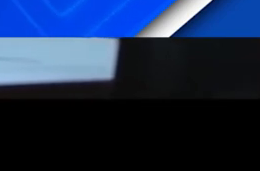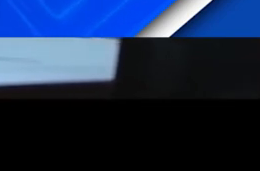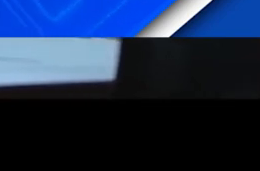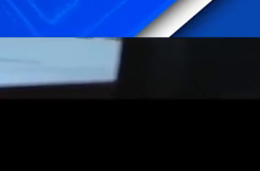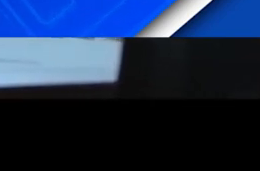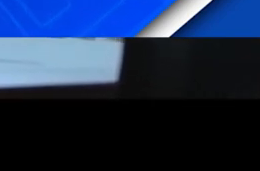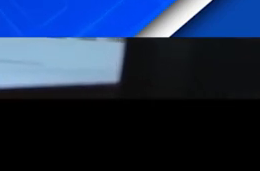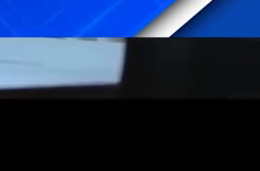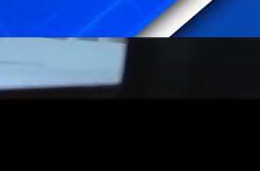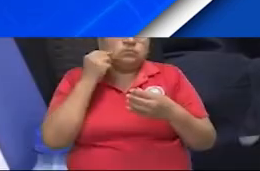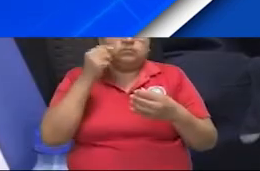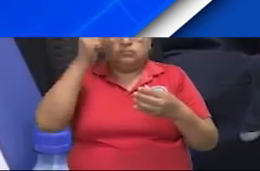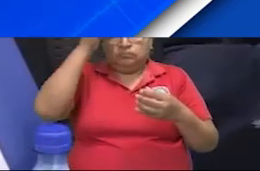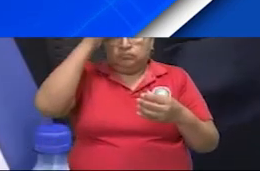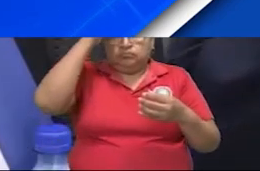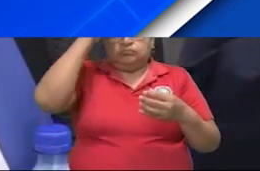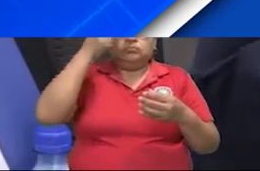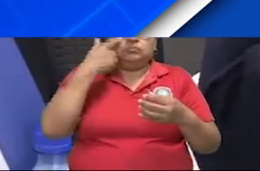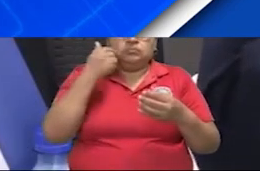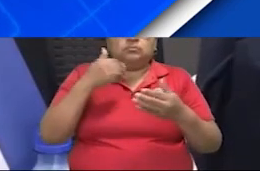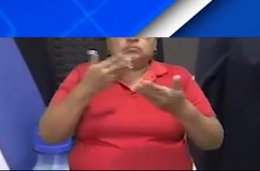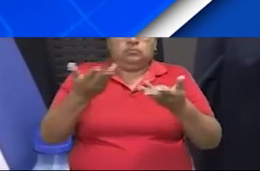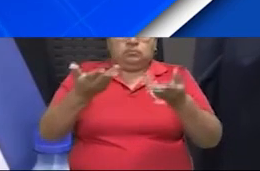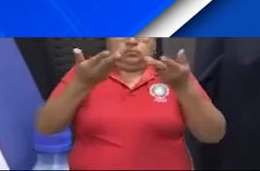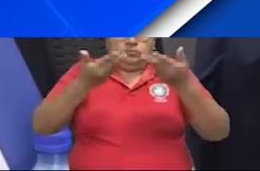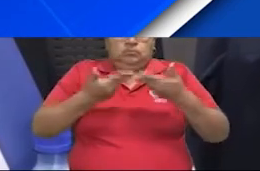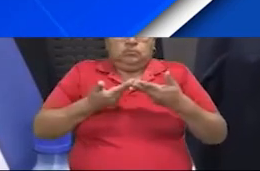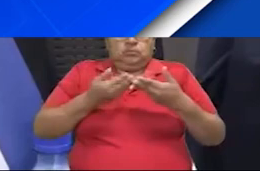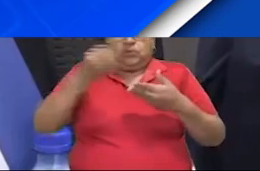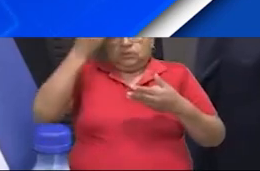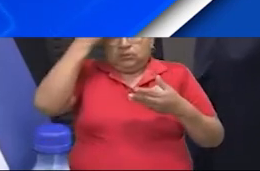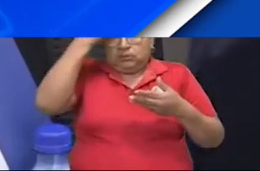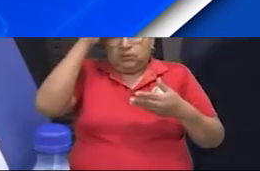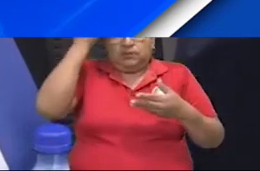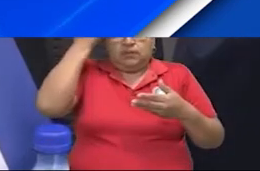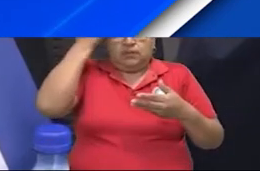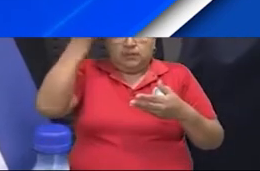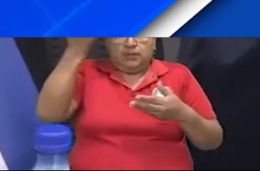de experiencia y conocimiento que proporciona sabiduría